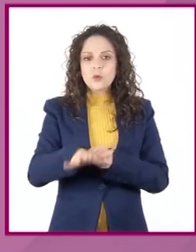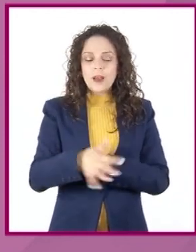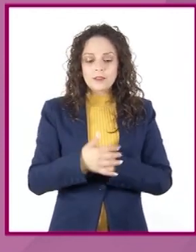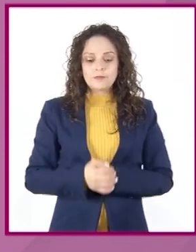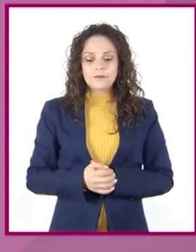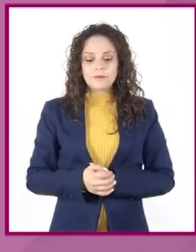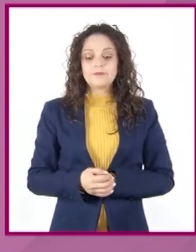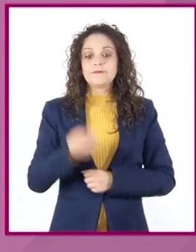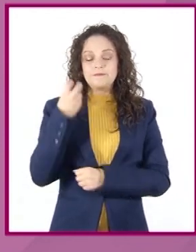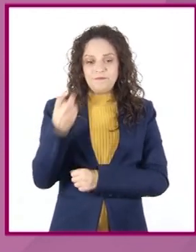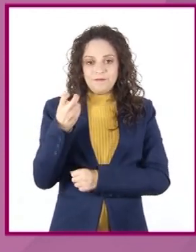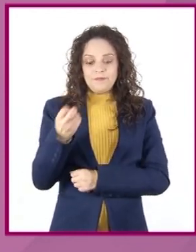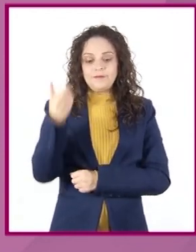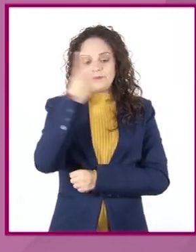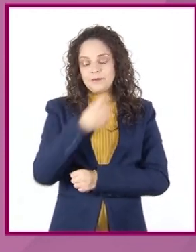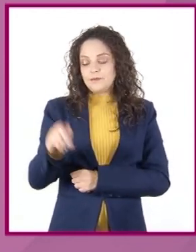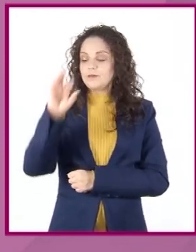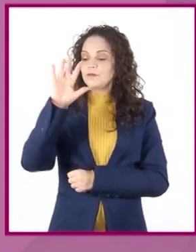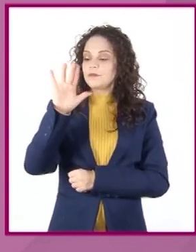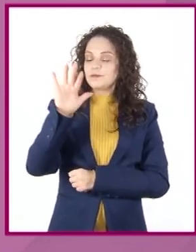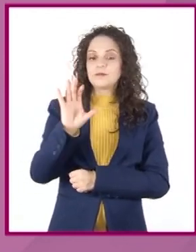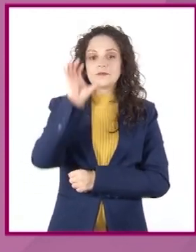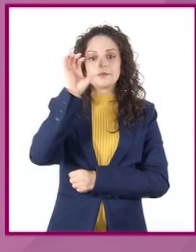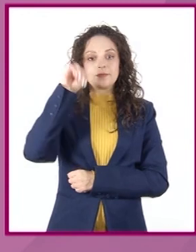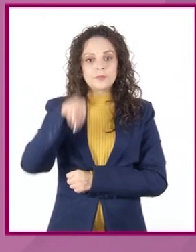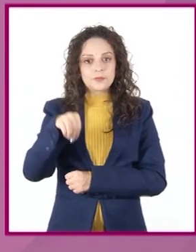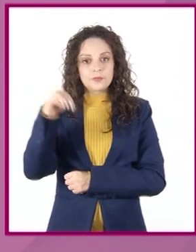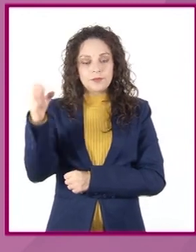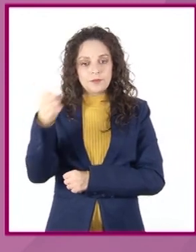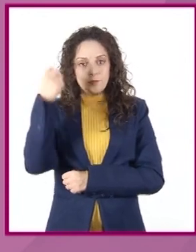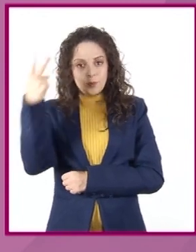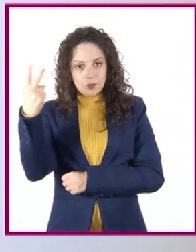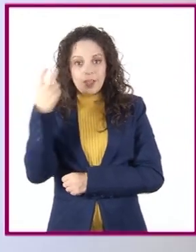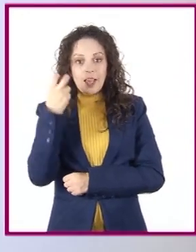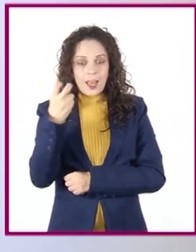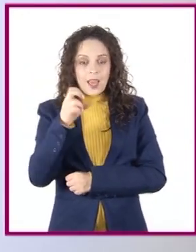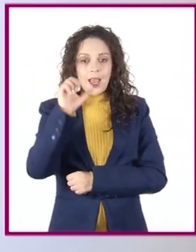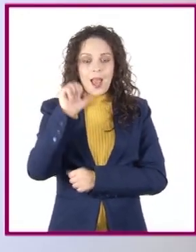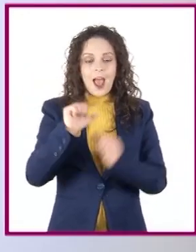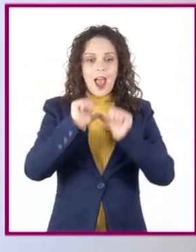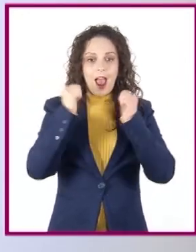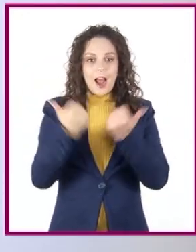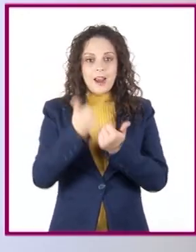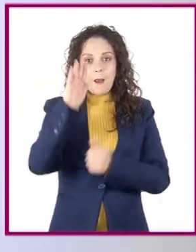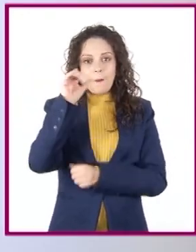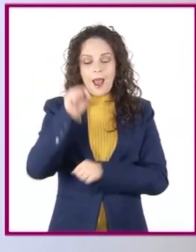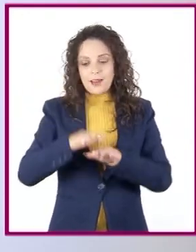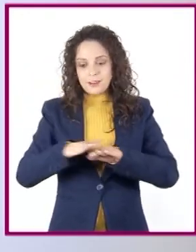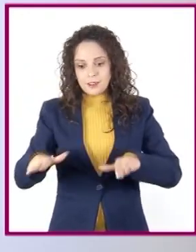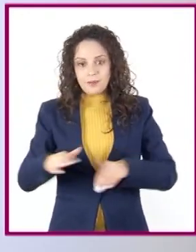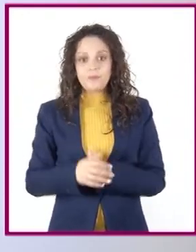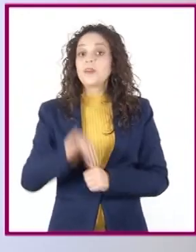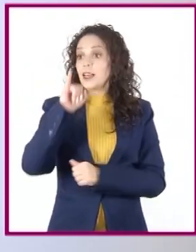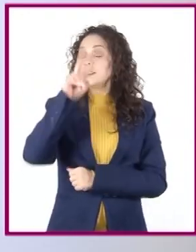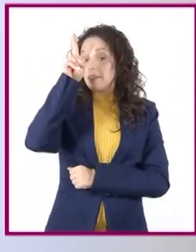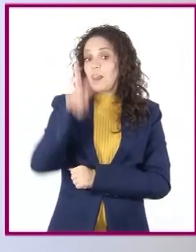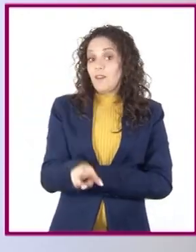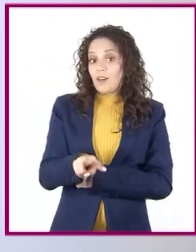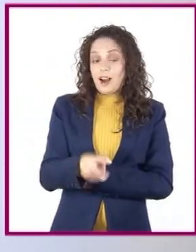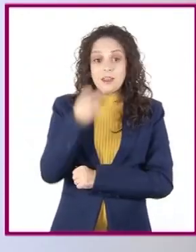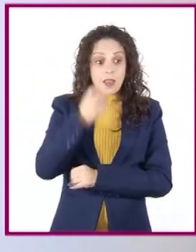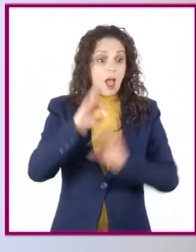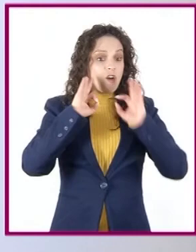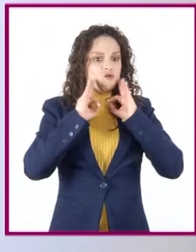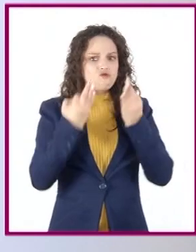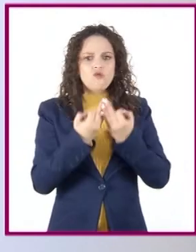base, que es de 150 centímetros cuadrados. Es cierto, de la misma forma